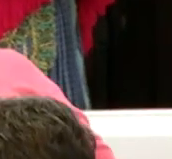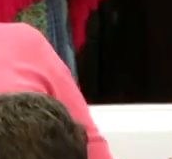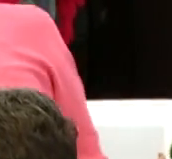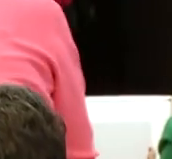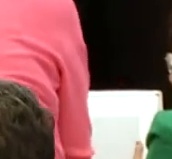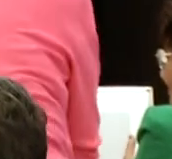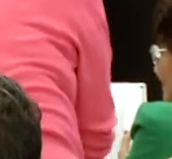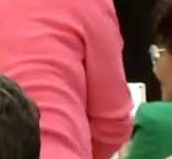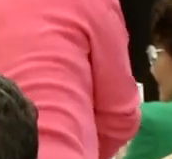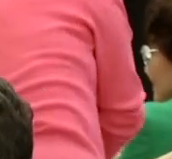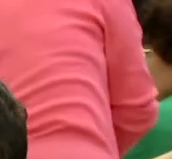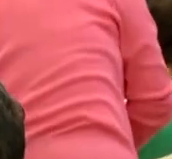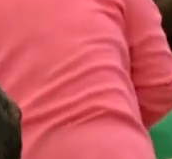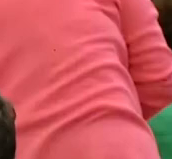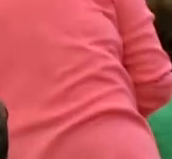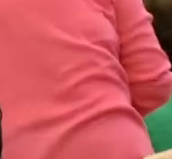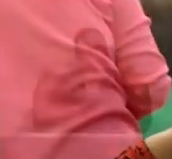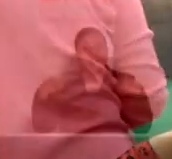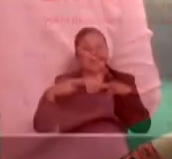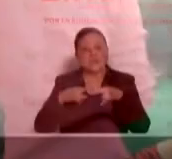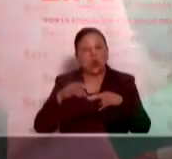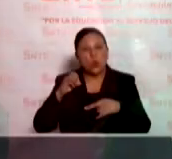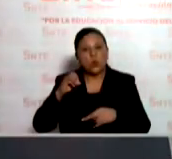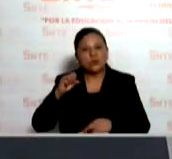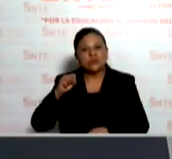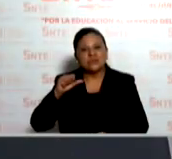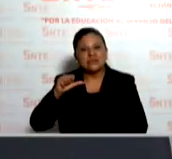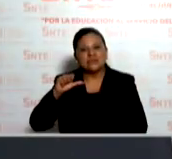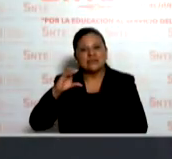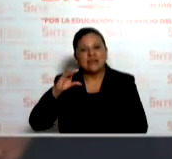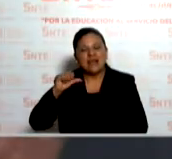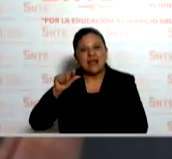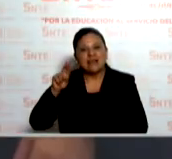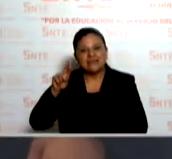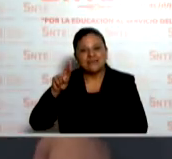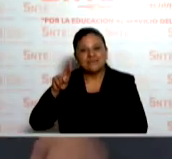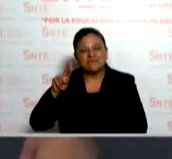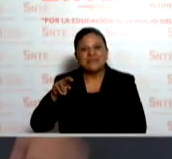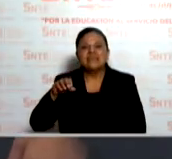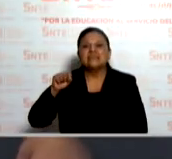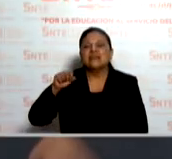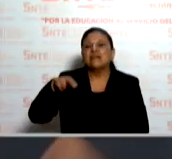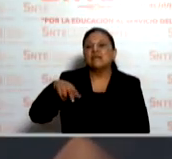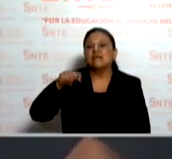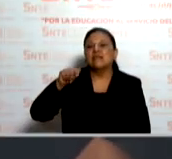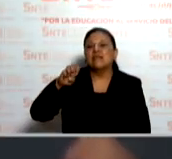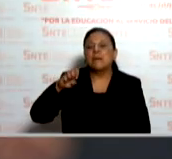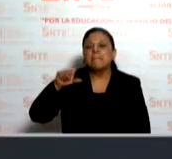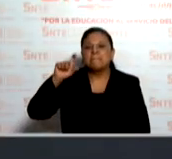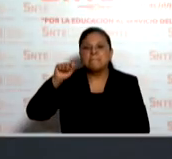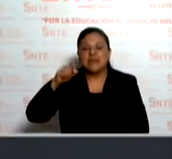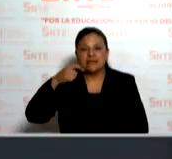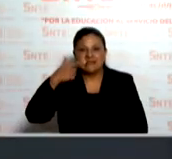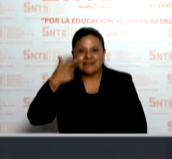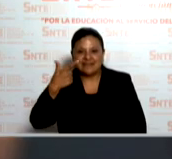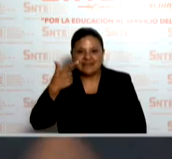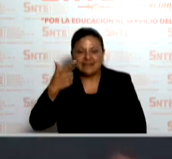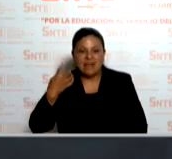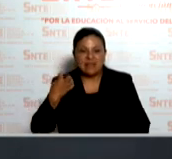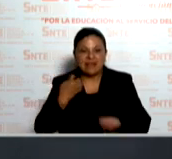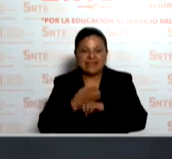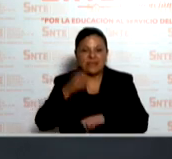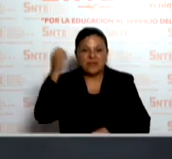Tercer lugar, profesor Óscar Guadalupe Alvarado Barraza, de la sección 27 del Estado de